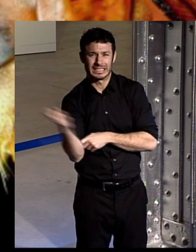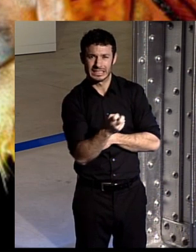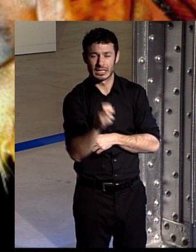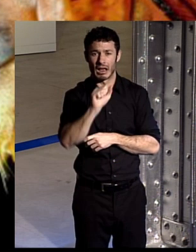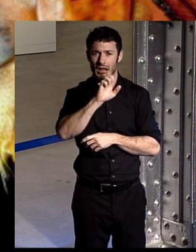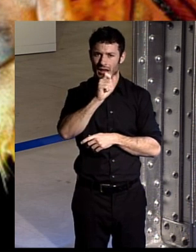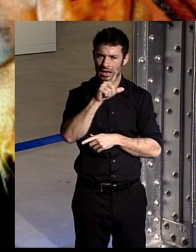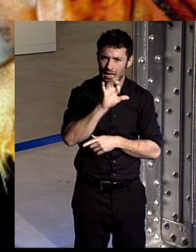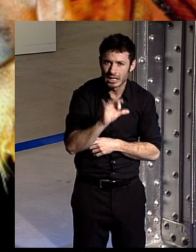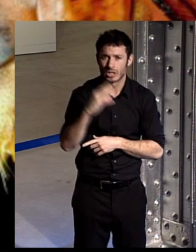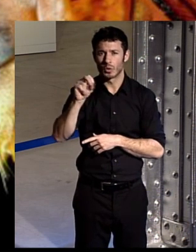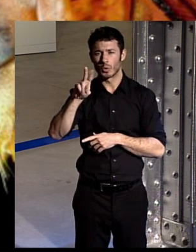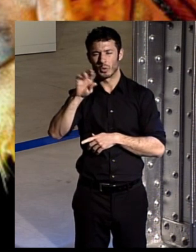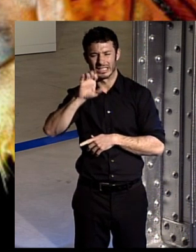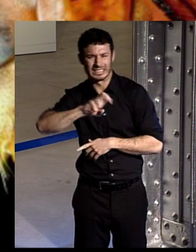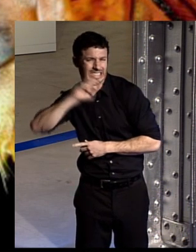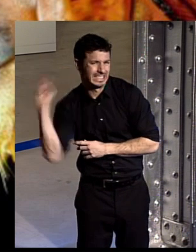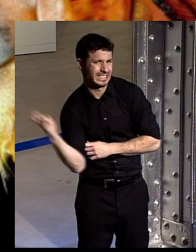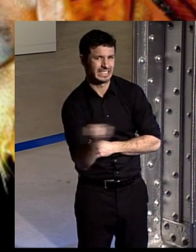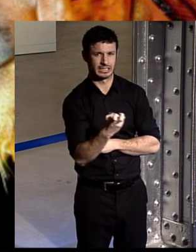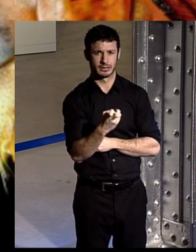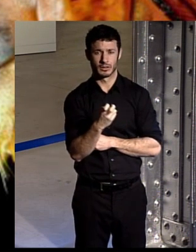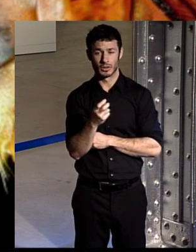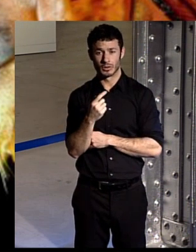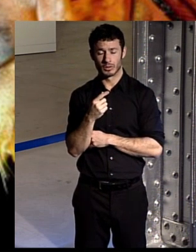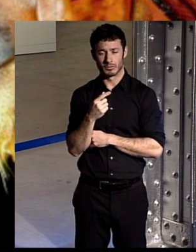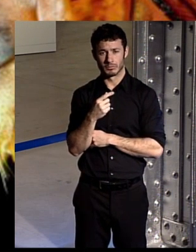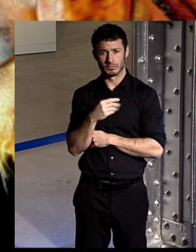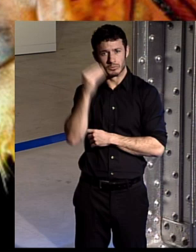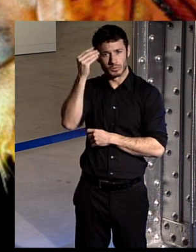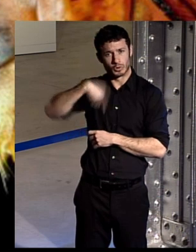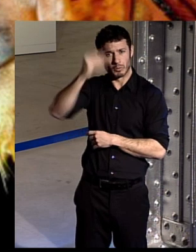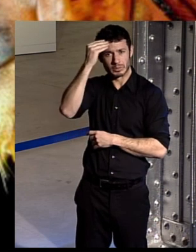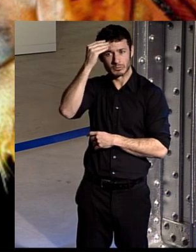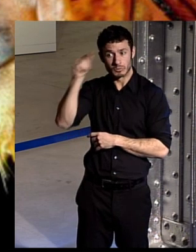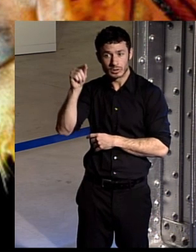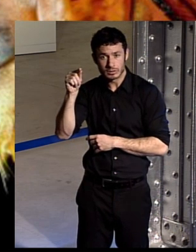anofeles, culex, etc. Los mosquitos pensamos...